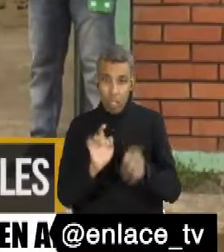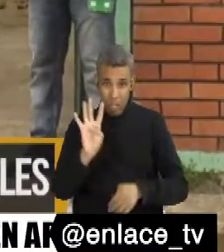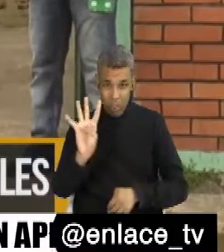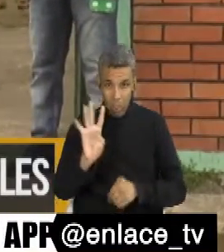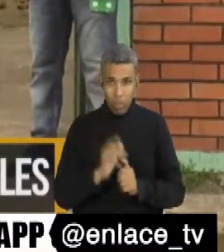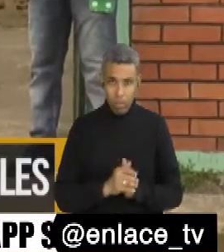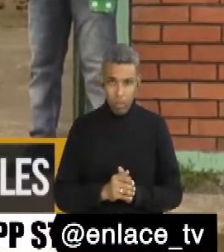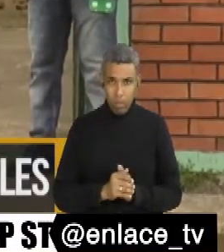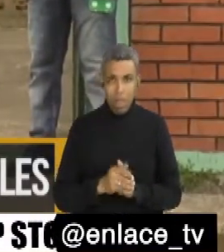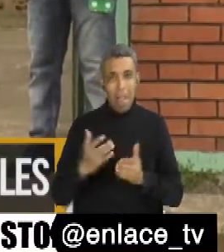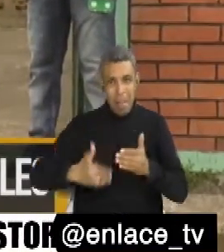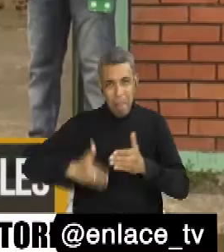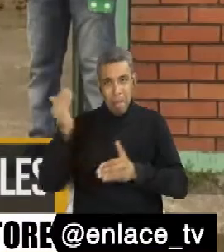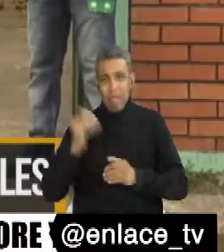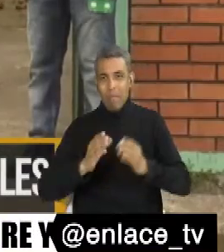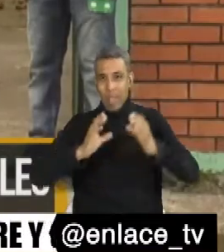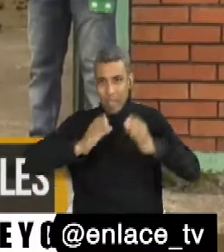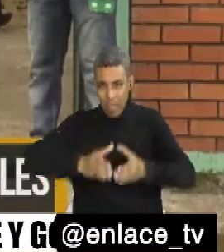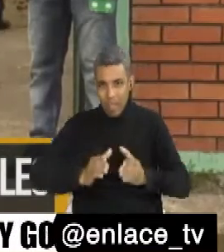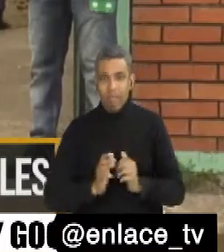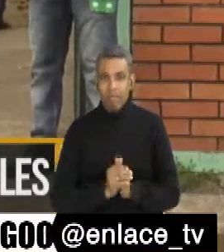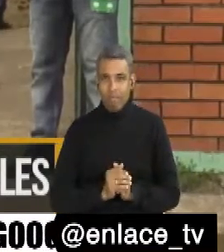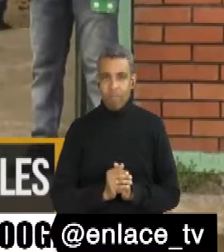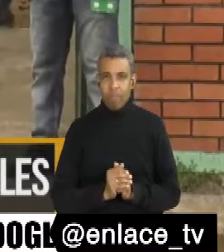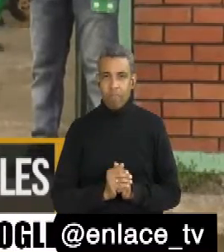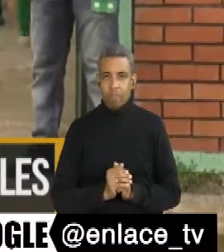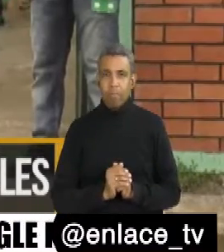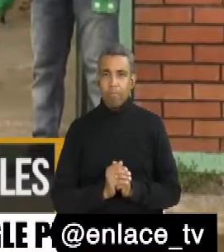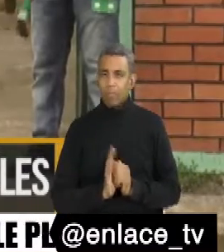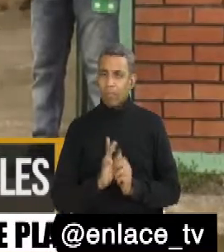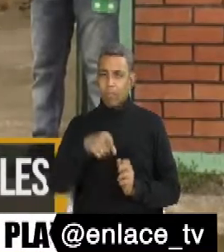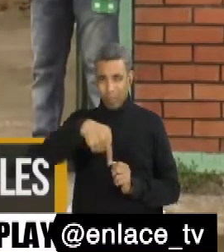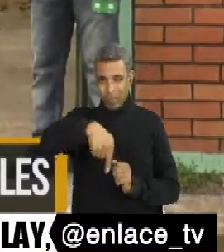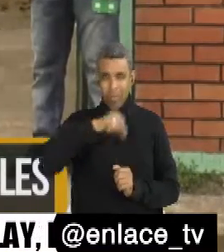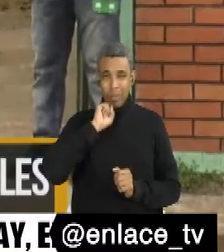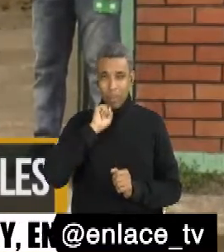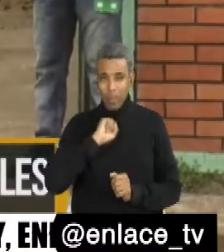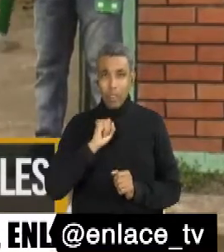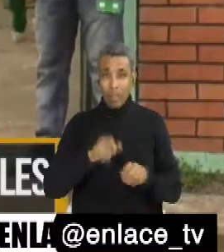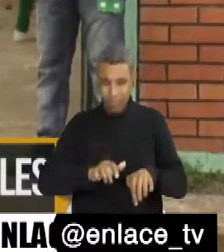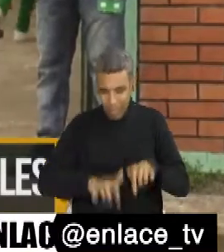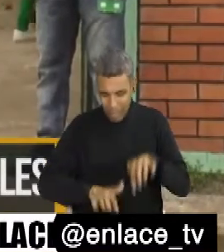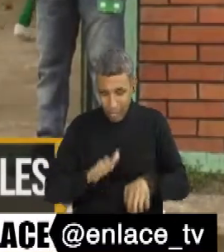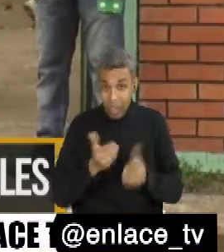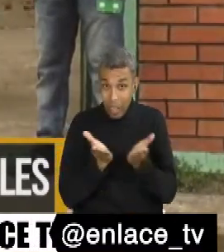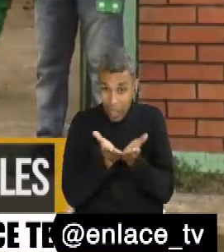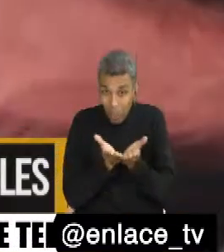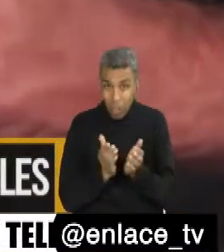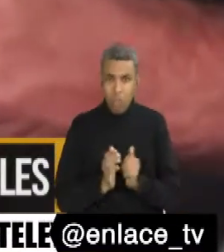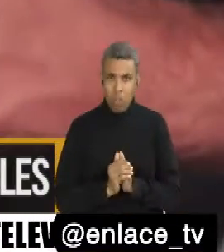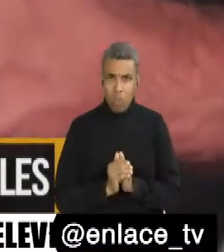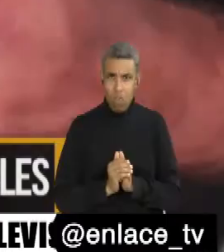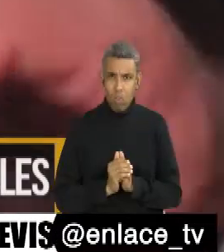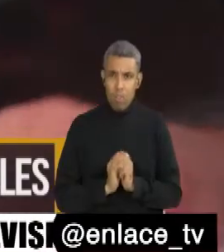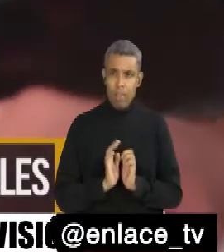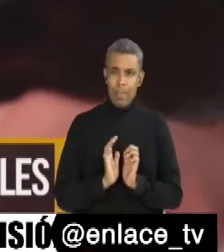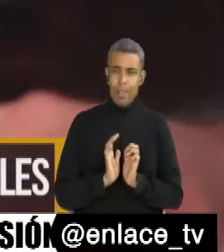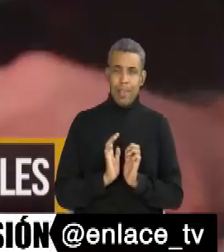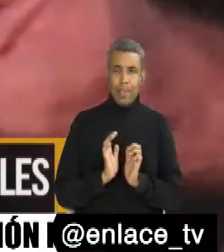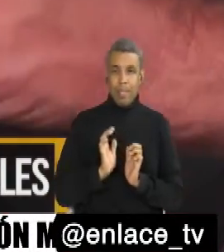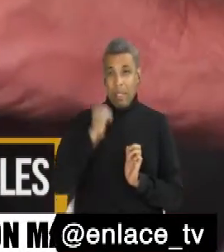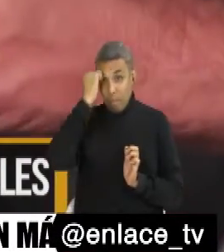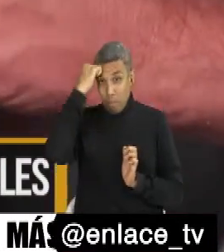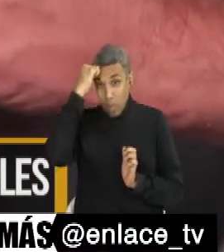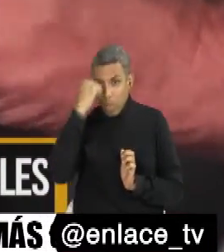del municipio. Sin embargo, luego de reunión sostenida con docentes y sindicatos, la Secretaría de Educación planteó al Gobierno Nacional propuesta para